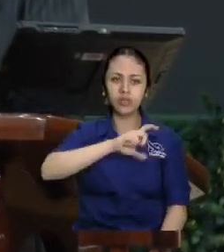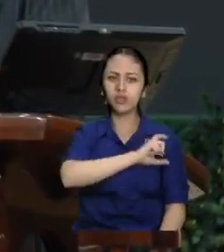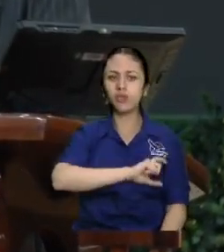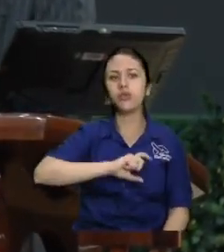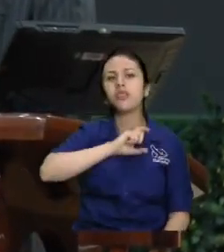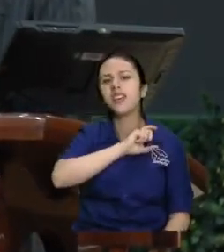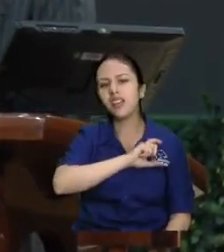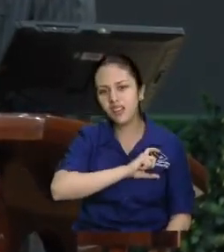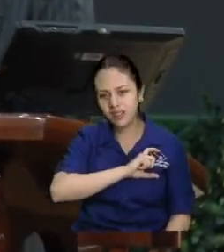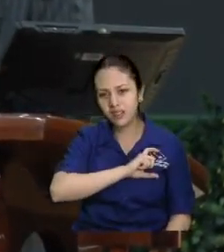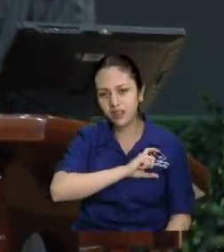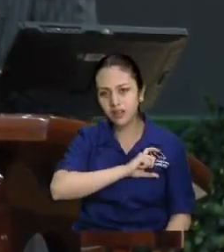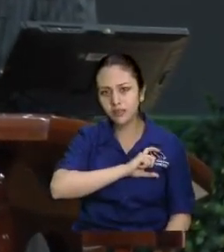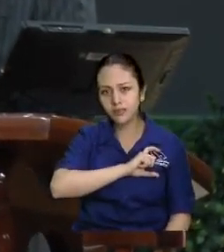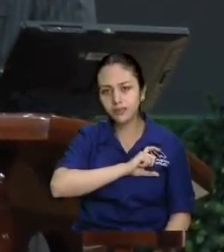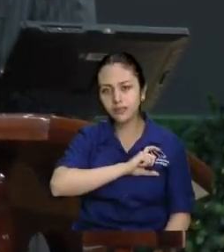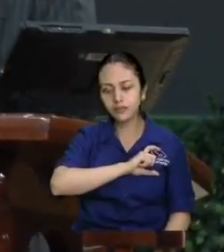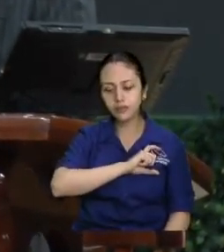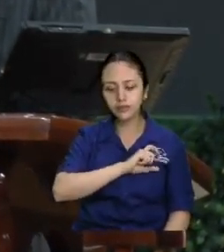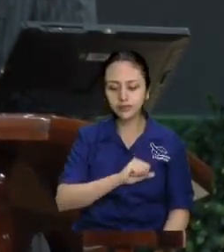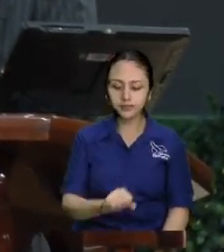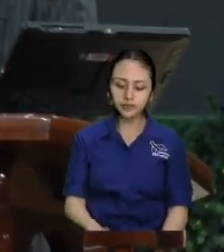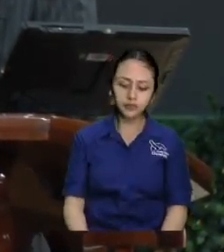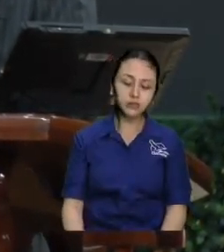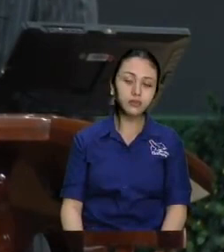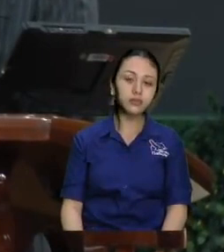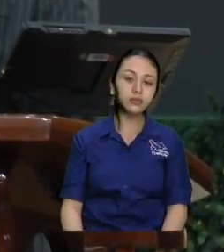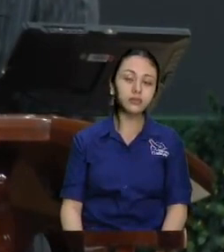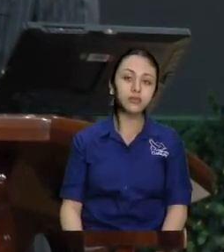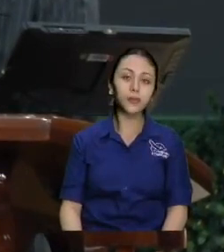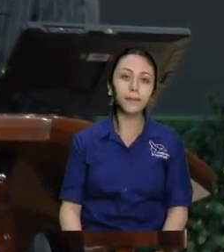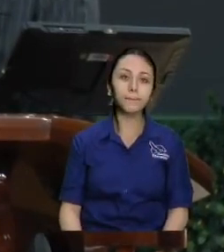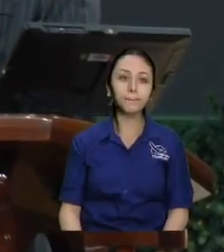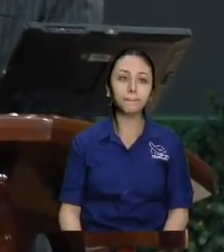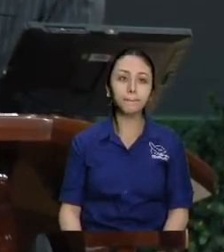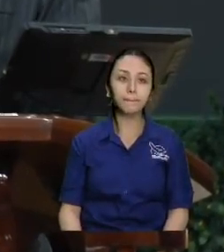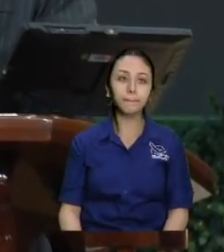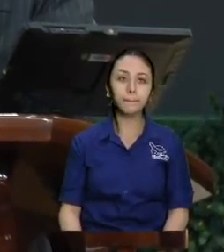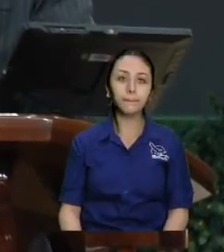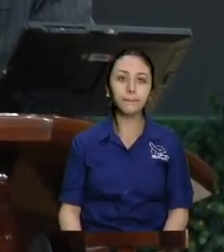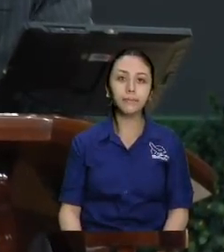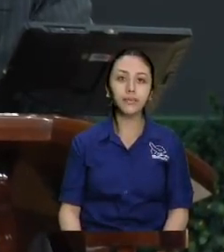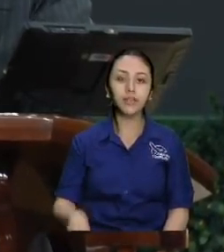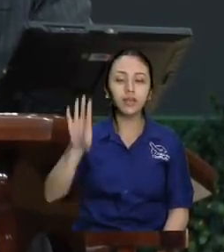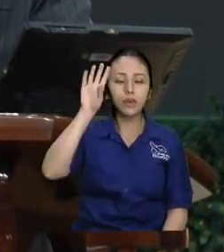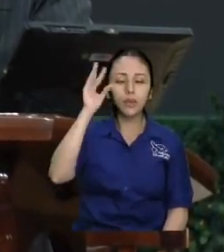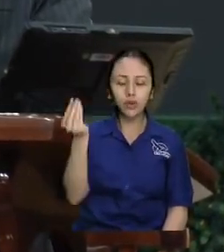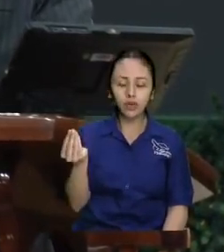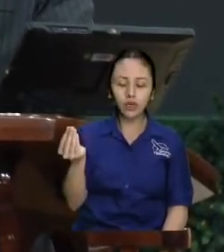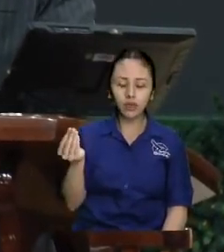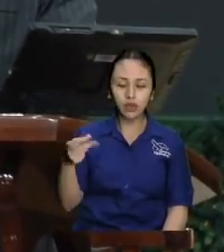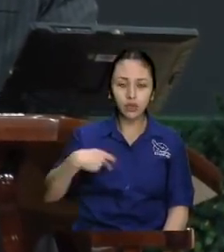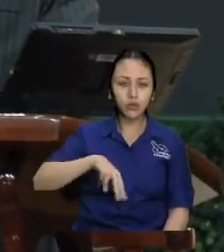Ninguno de los que estamos acá nos sentimos que ya lo hayamos alcanzado todo, pero seguimos a la